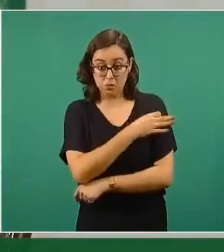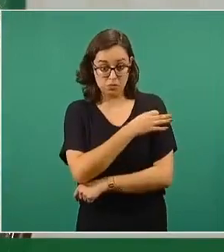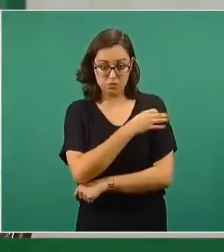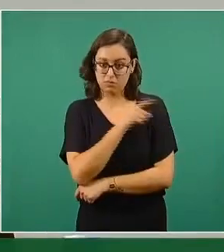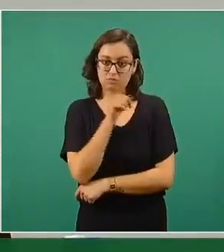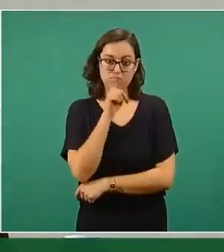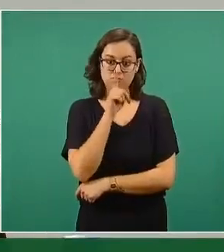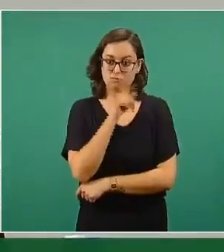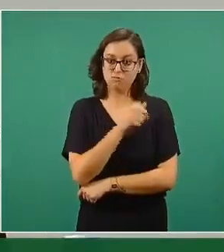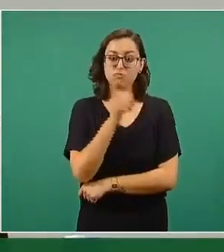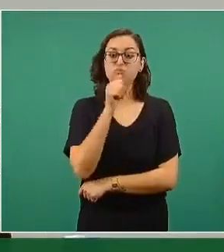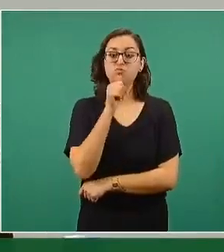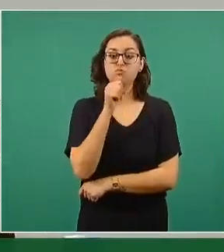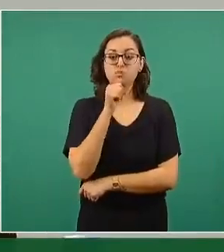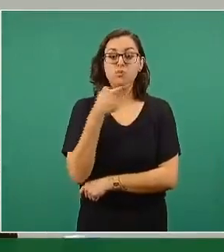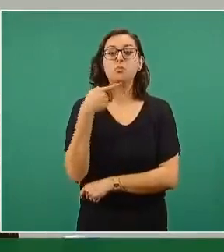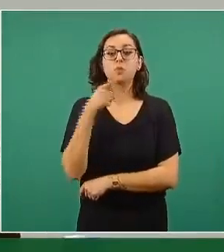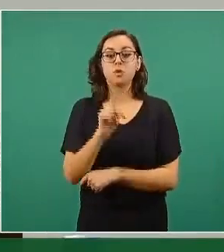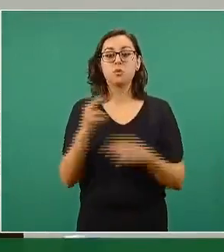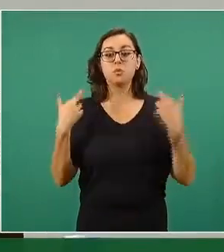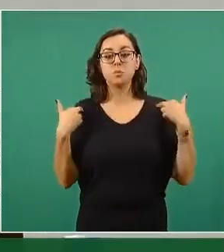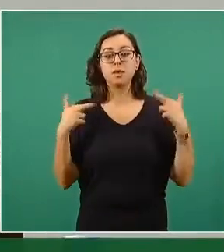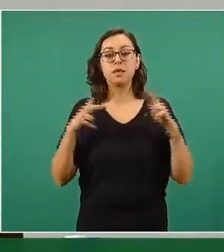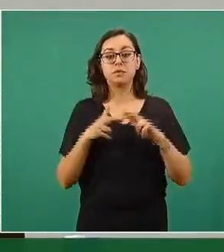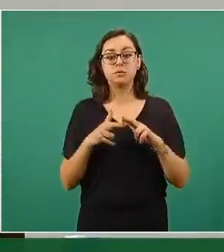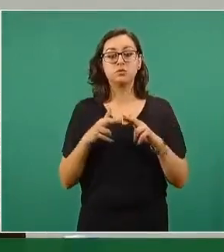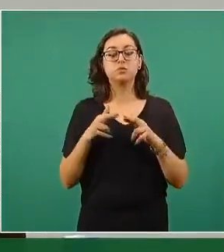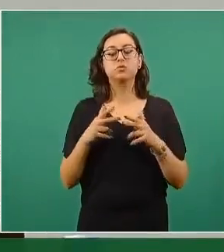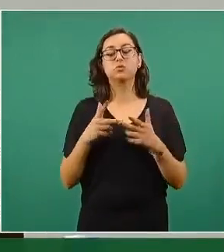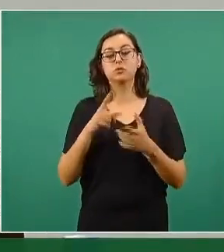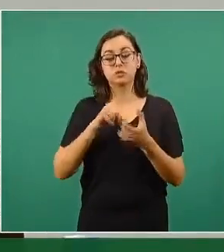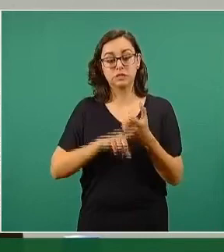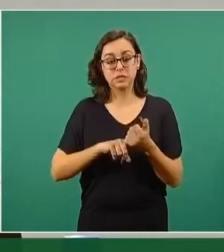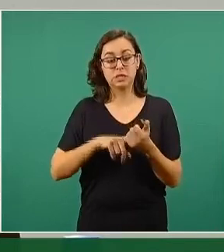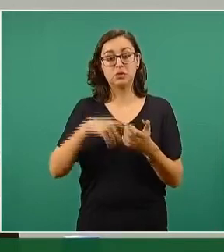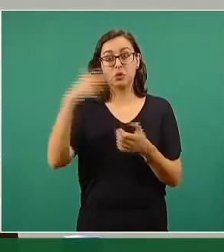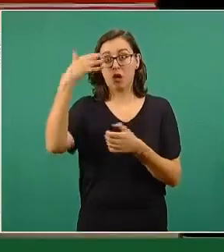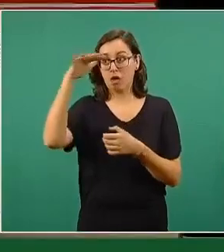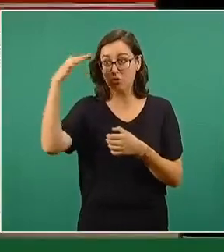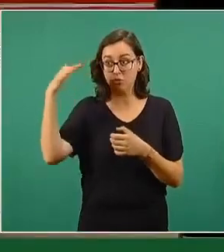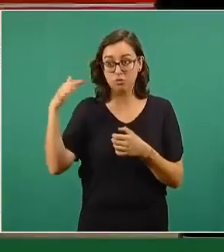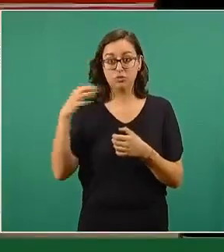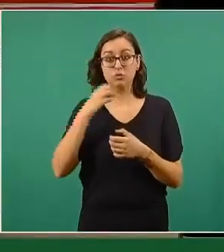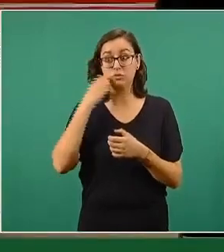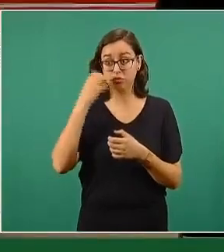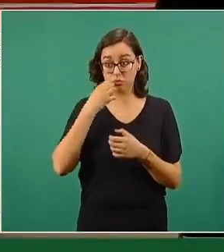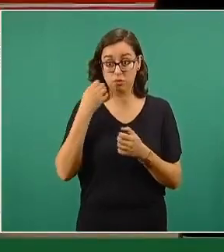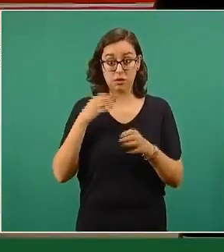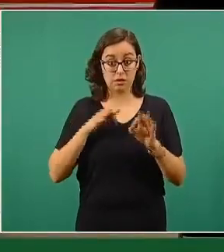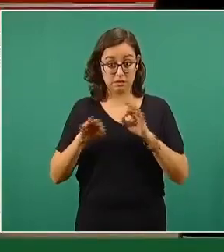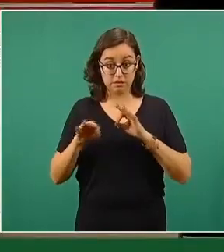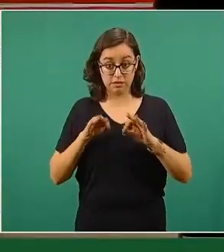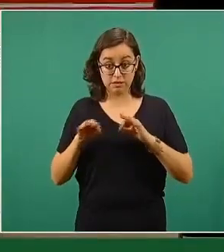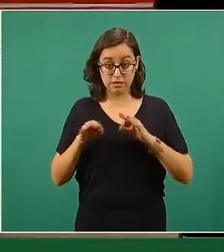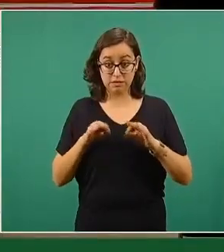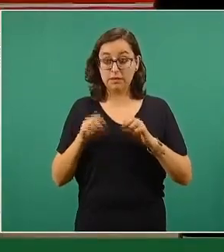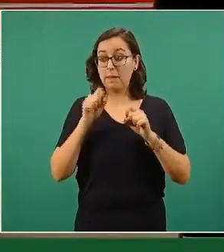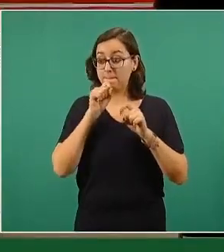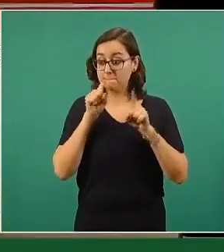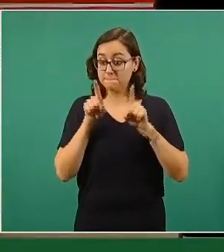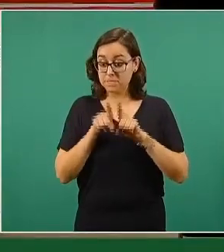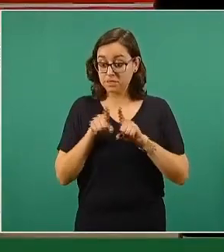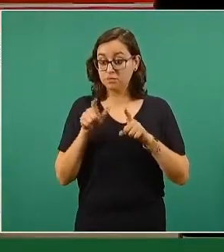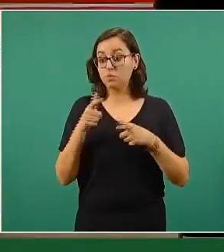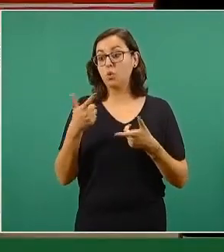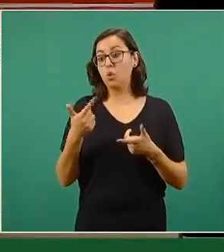docentes y la mayoría de los adultos que obviamente ya estén incluidos en la estrategia de vacunación por grupo de edad o por